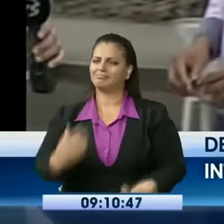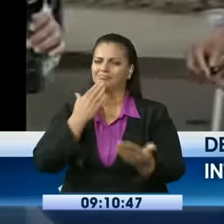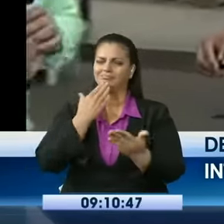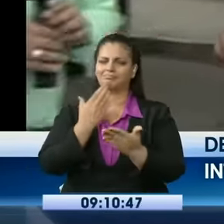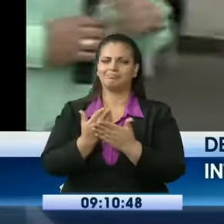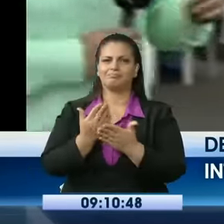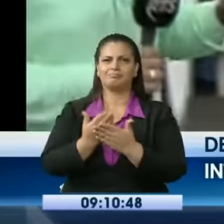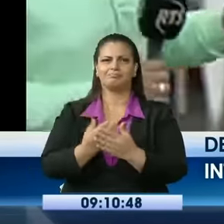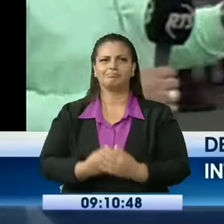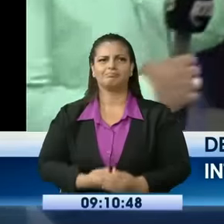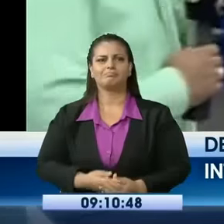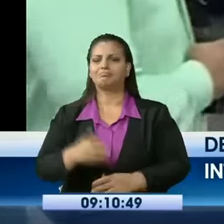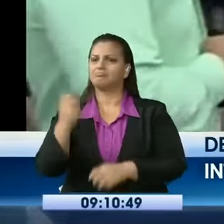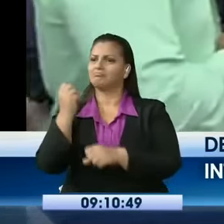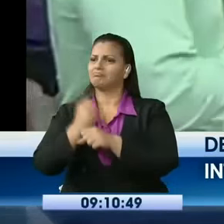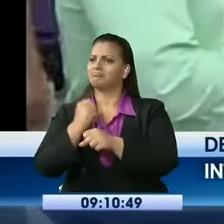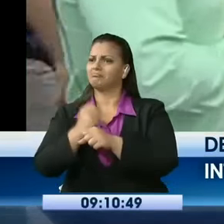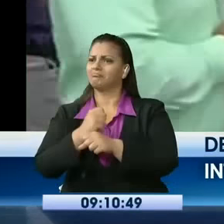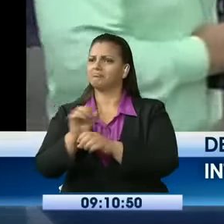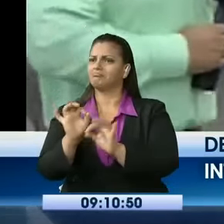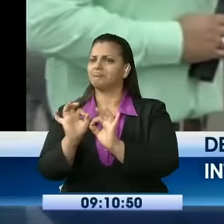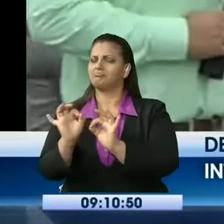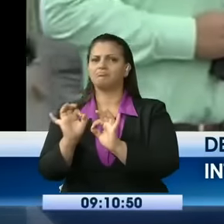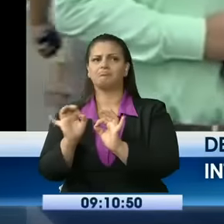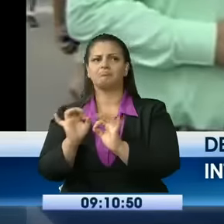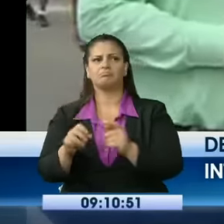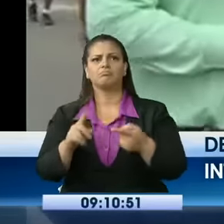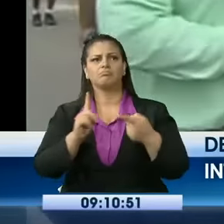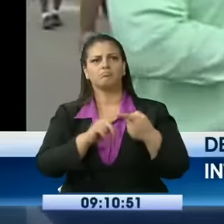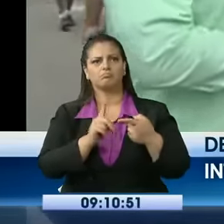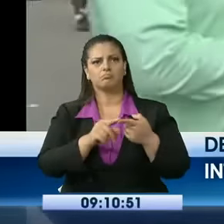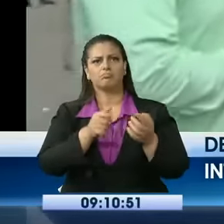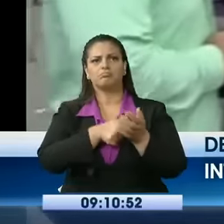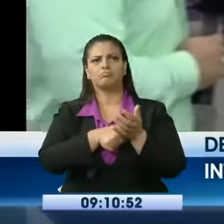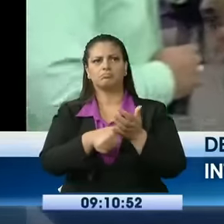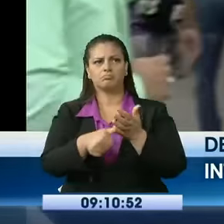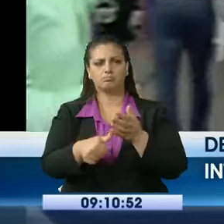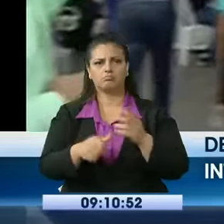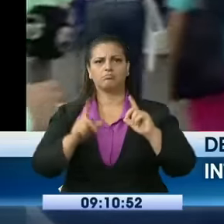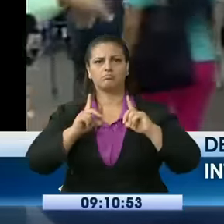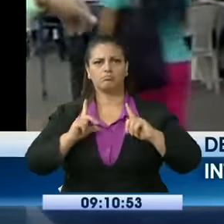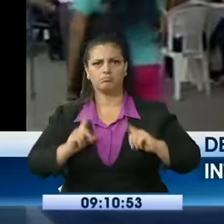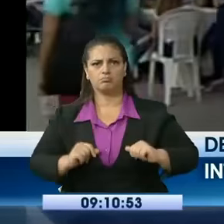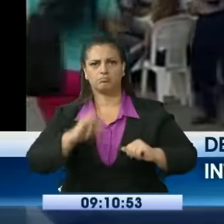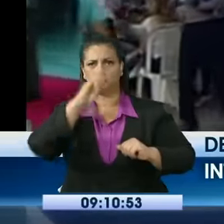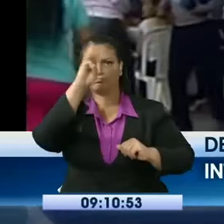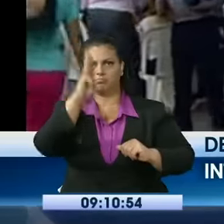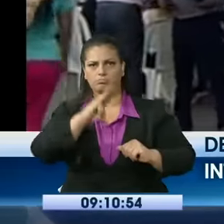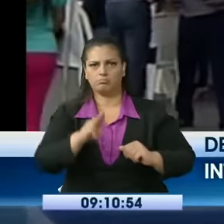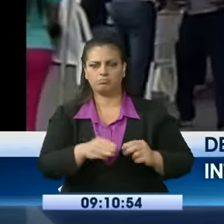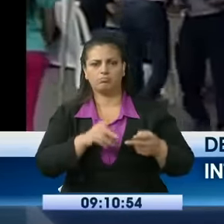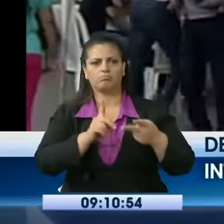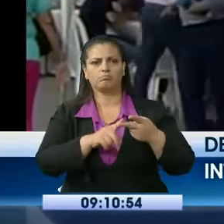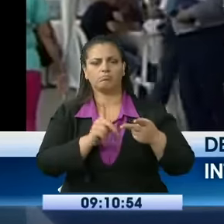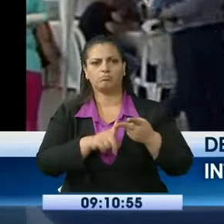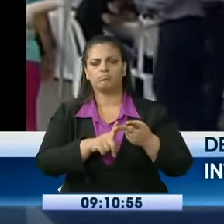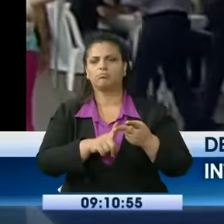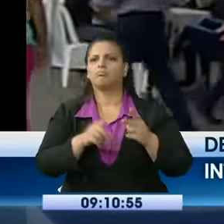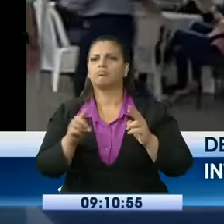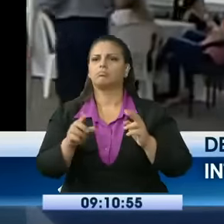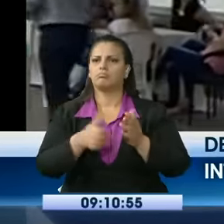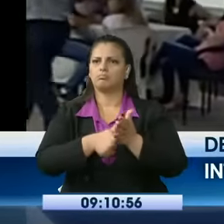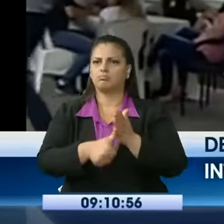Guayas, trabajando junto con los demás, las demás instancias del Estado. Veo, por ejemplo, como también está el MIES, también está el Midubi, que ya como ya lo